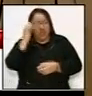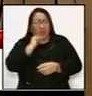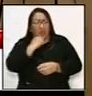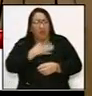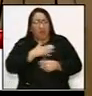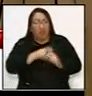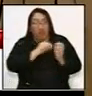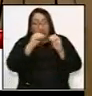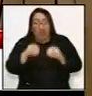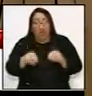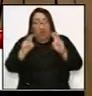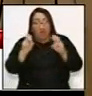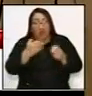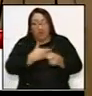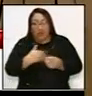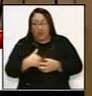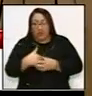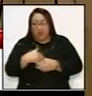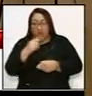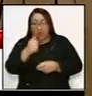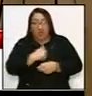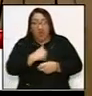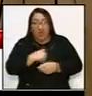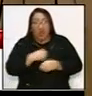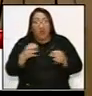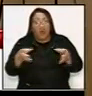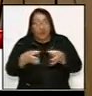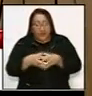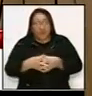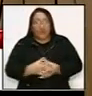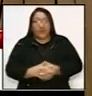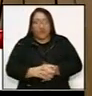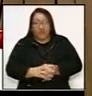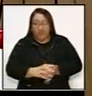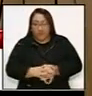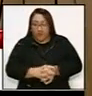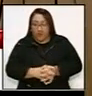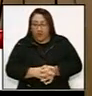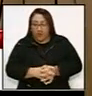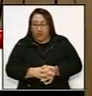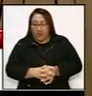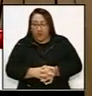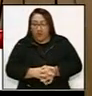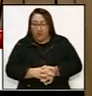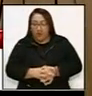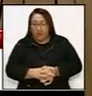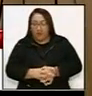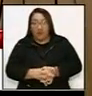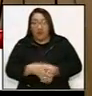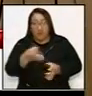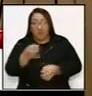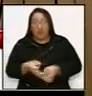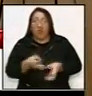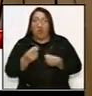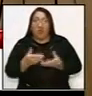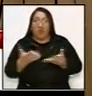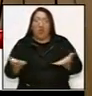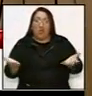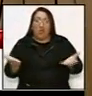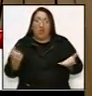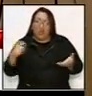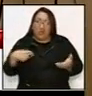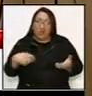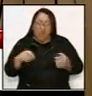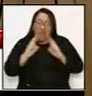ha puesto el tema, señor presidente, y usted es miembro de ese partido, y ciertamente hay muchas cosas que